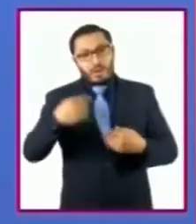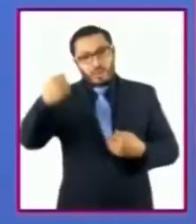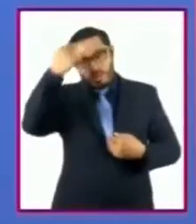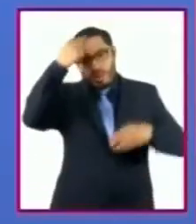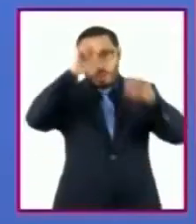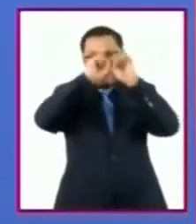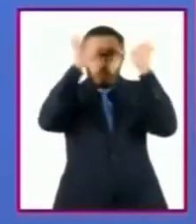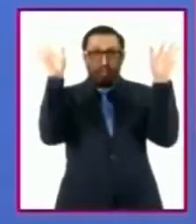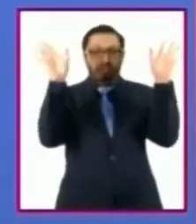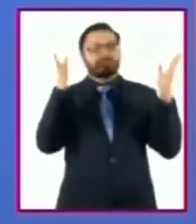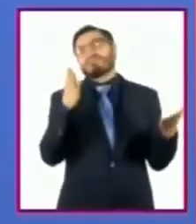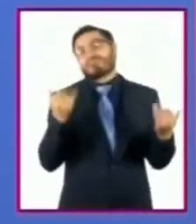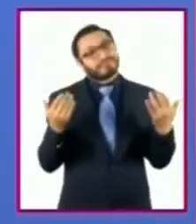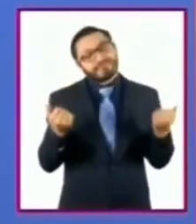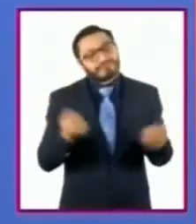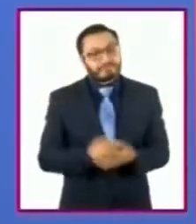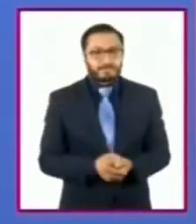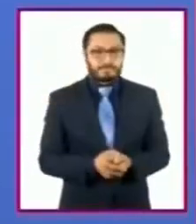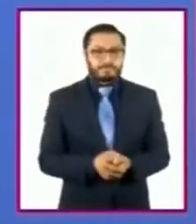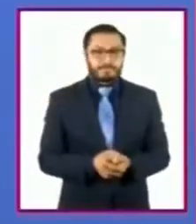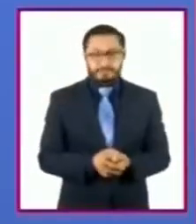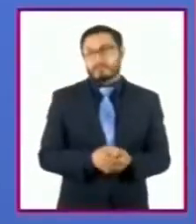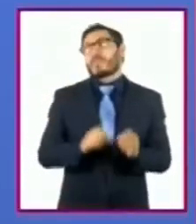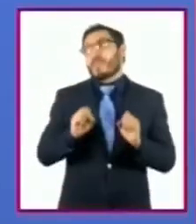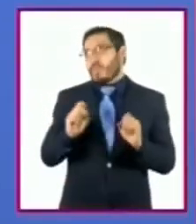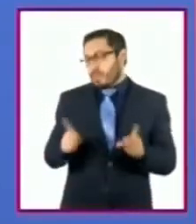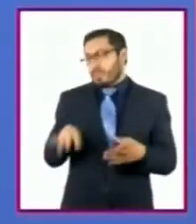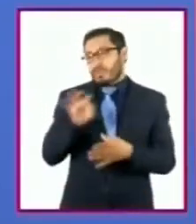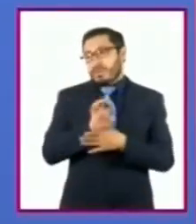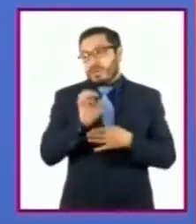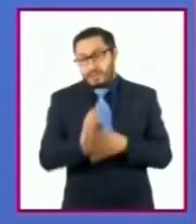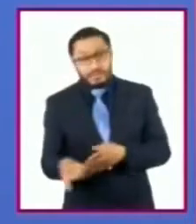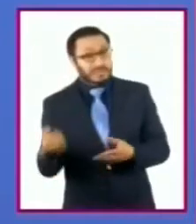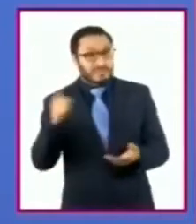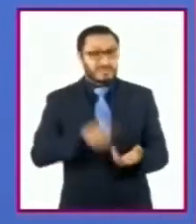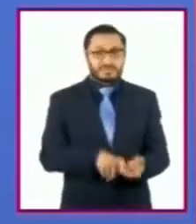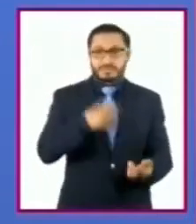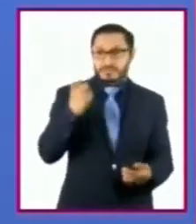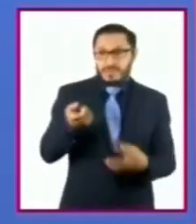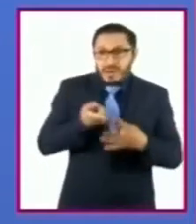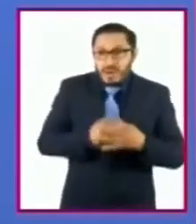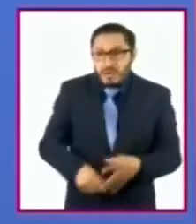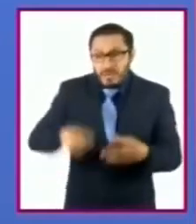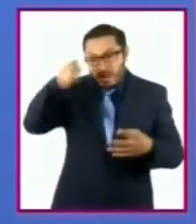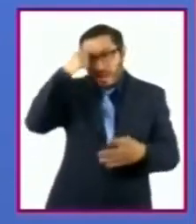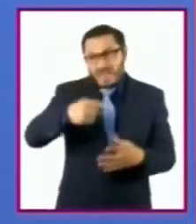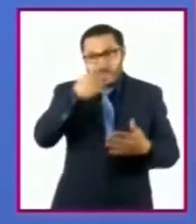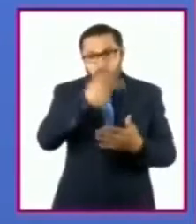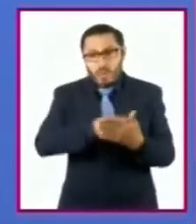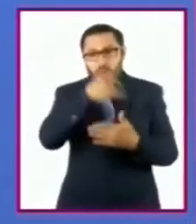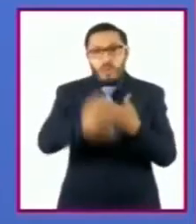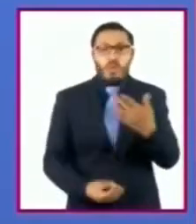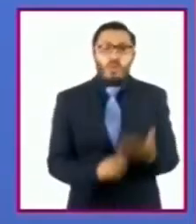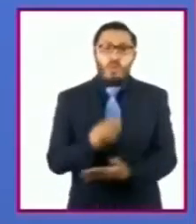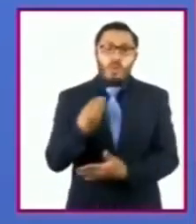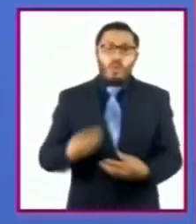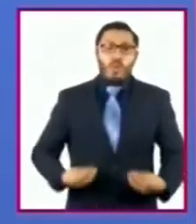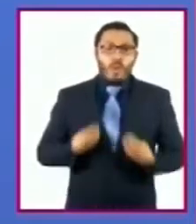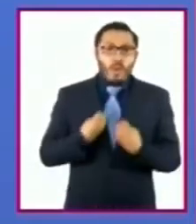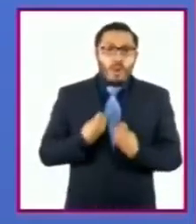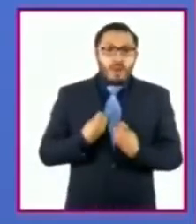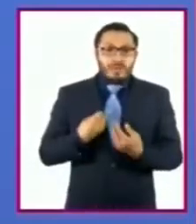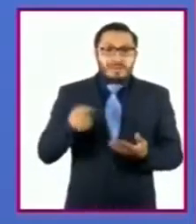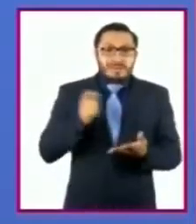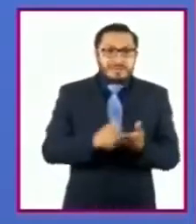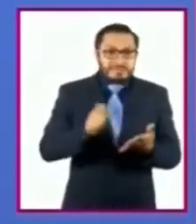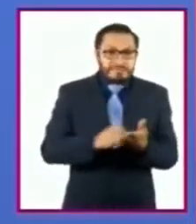Claro. Entonces, como parte de este primer paso para construir un futuro, es necesario conocernos a nosotros mismos.